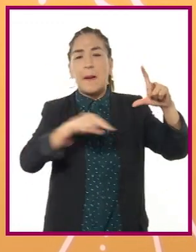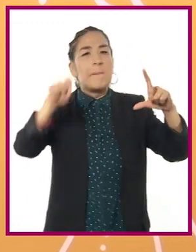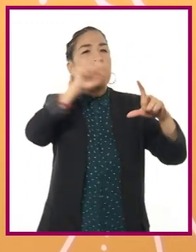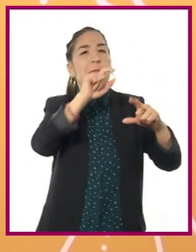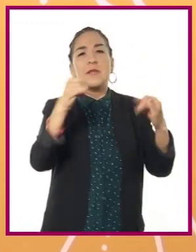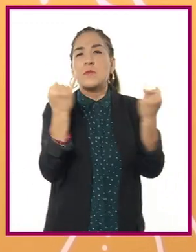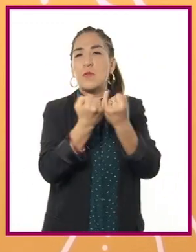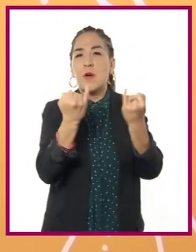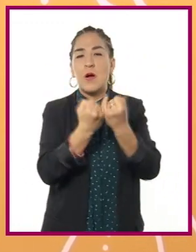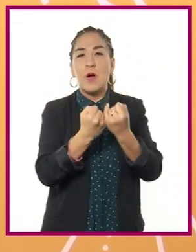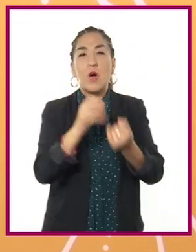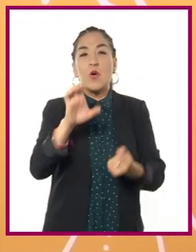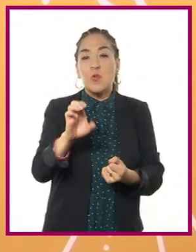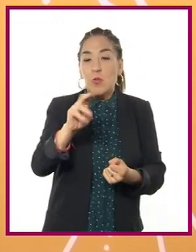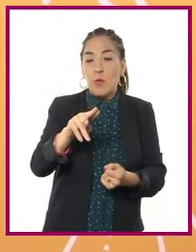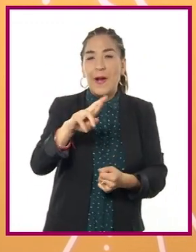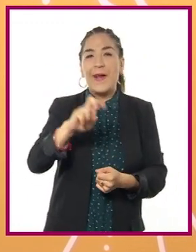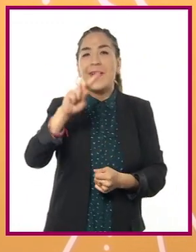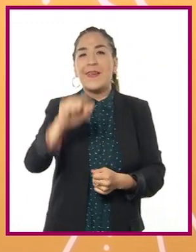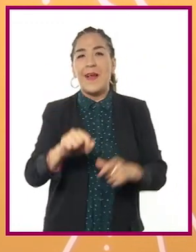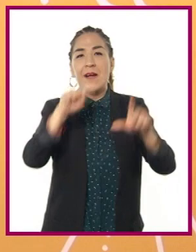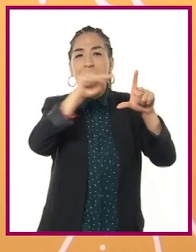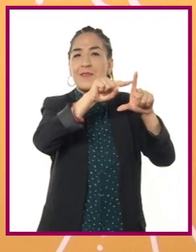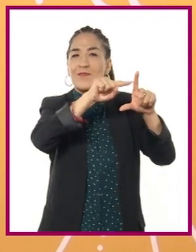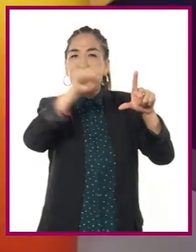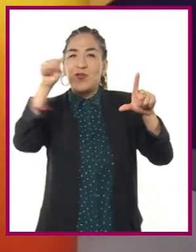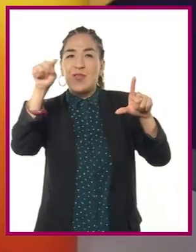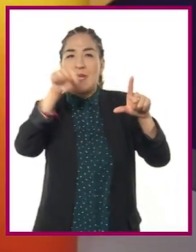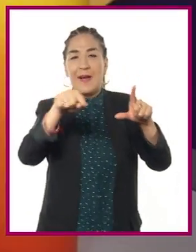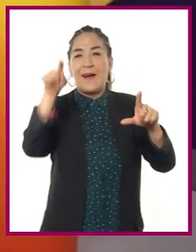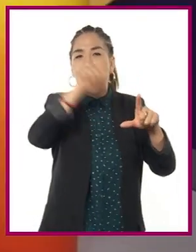tiempo una cuerda en la circunferencia.